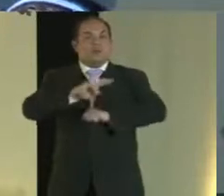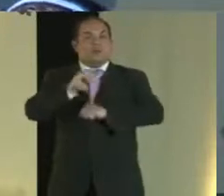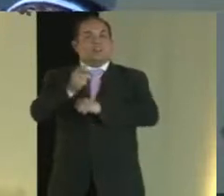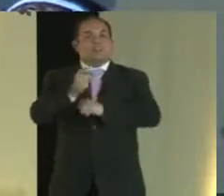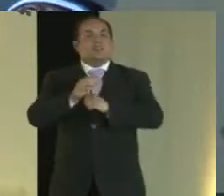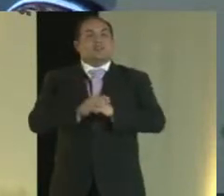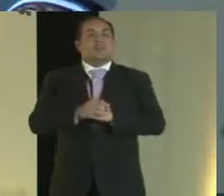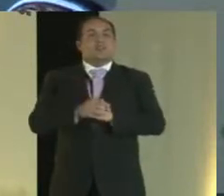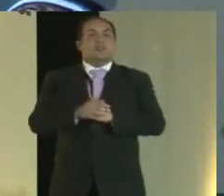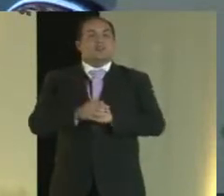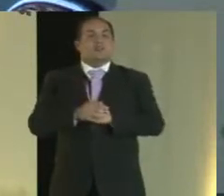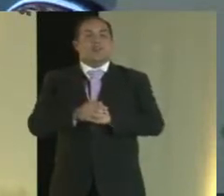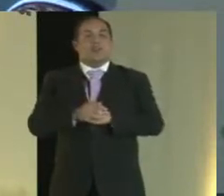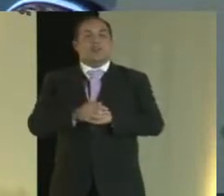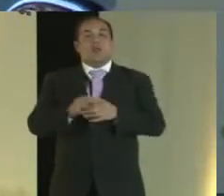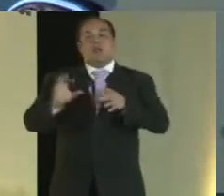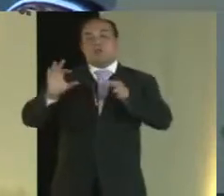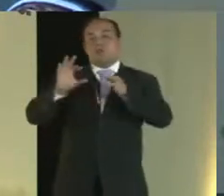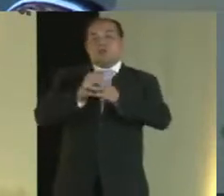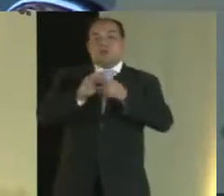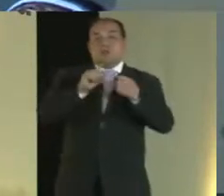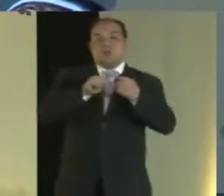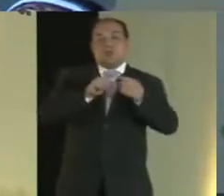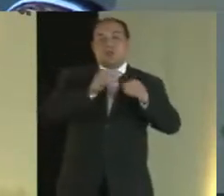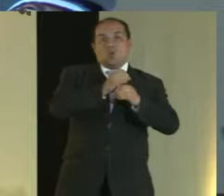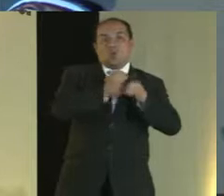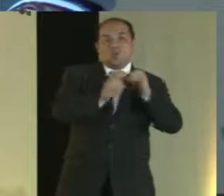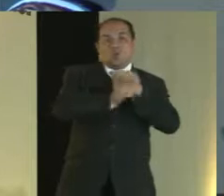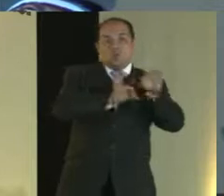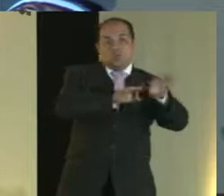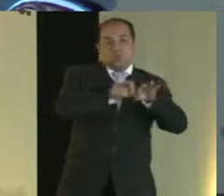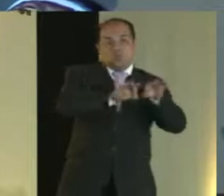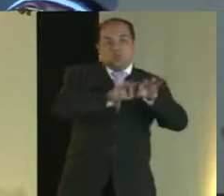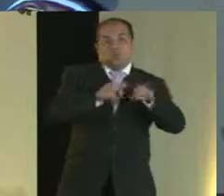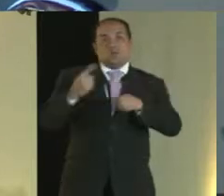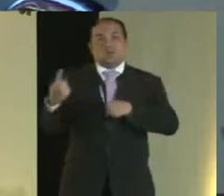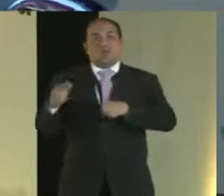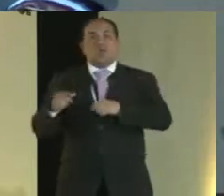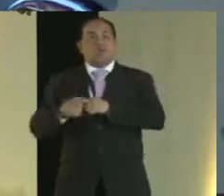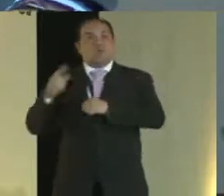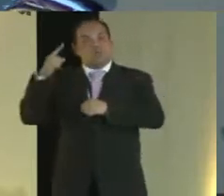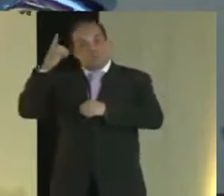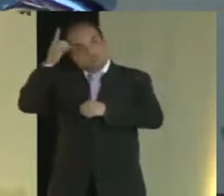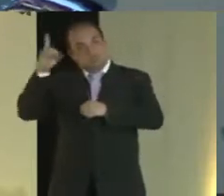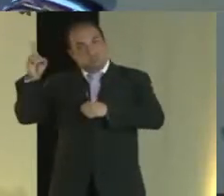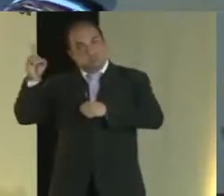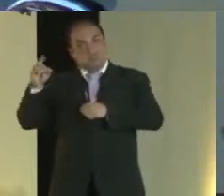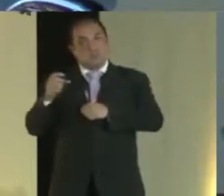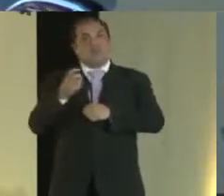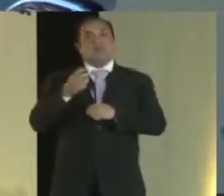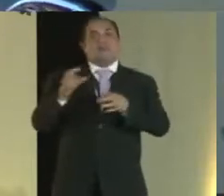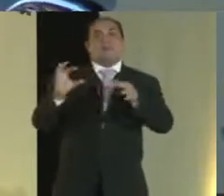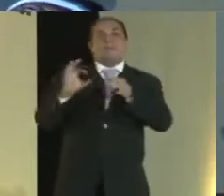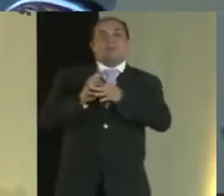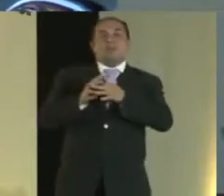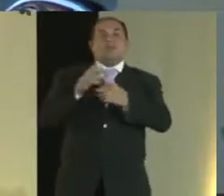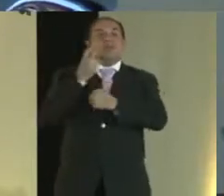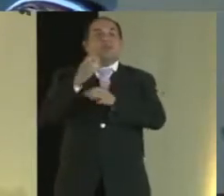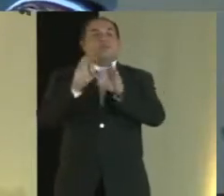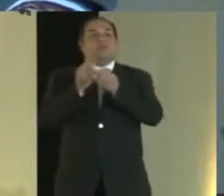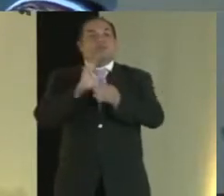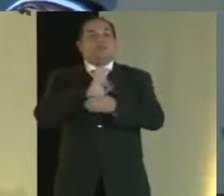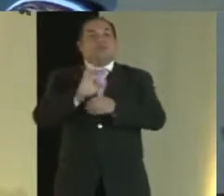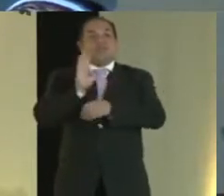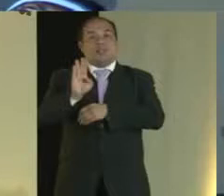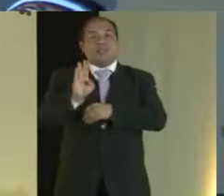relaciones obrero-patronales. De esta manera pueden afectar las decisiones gerenciales de las empresas e incluso